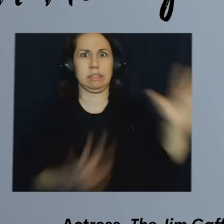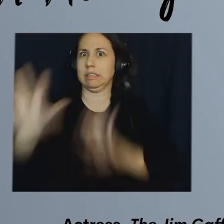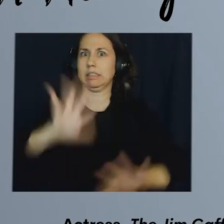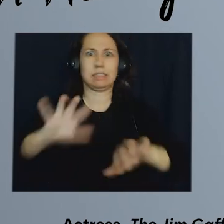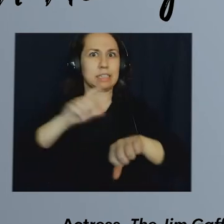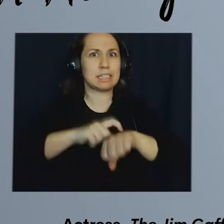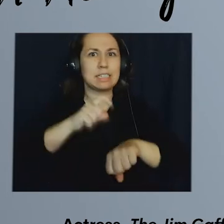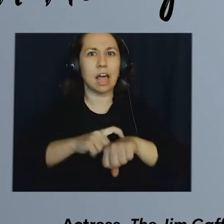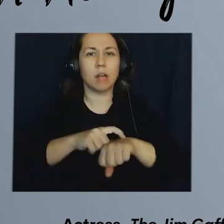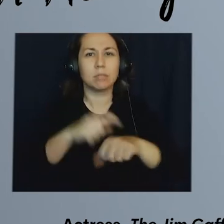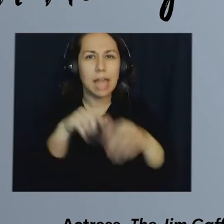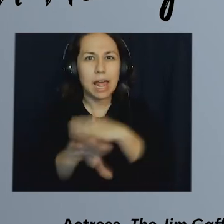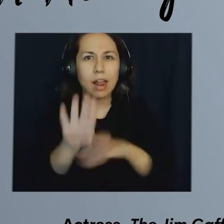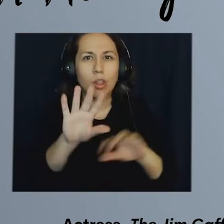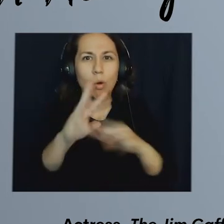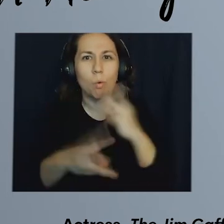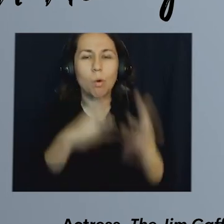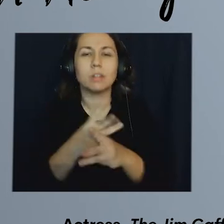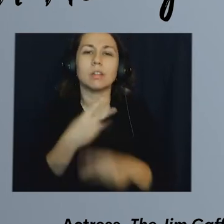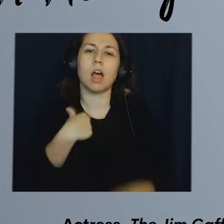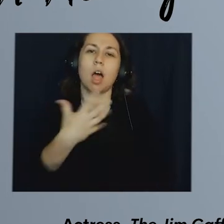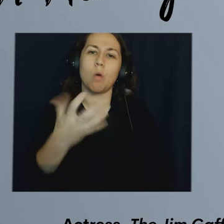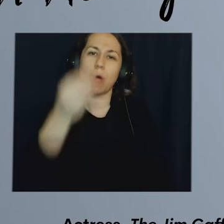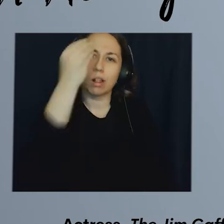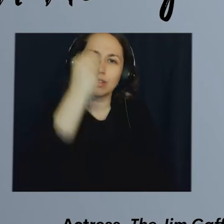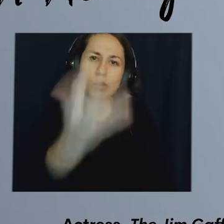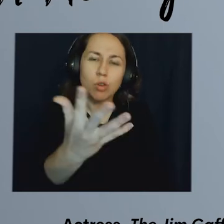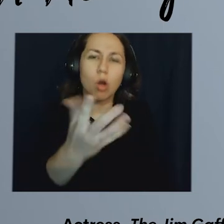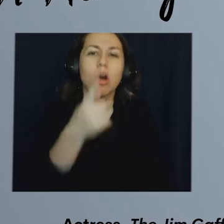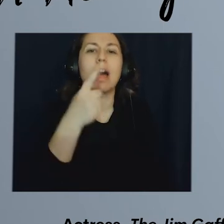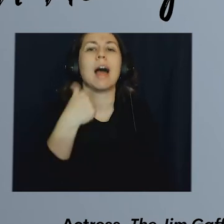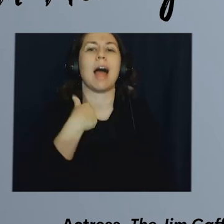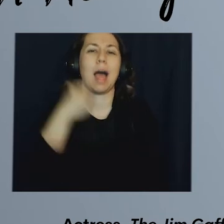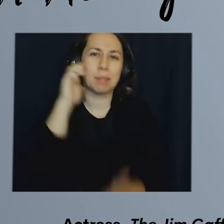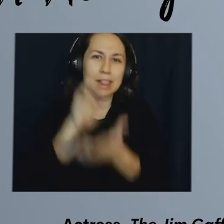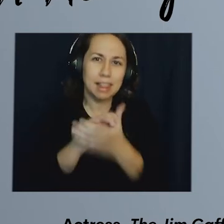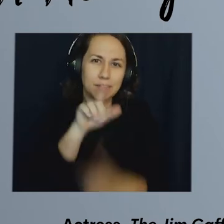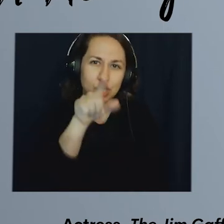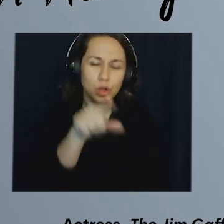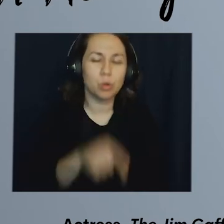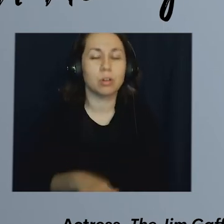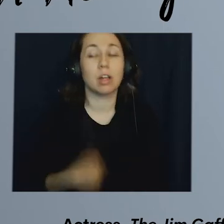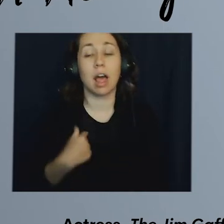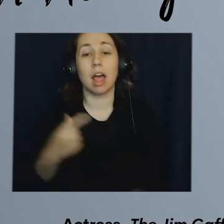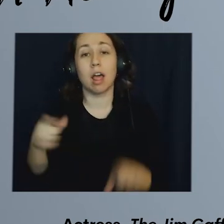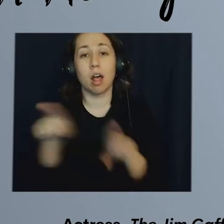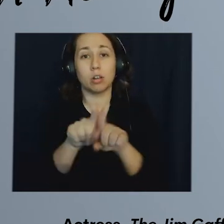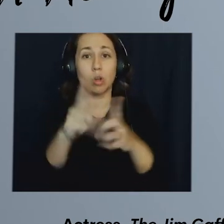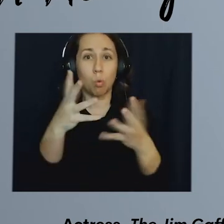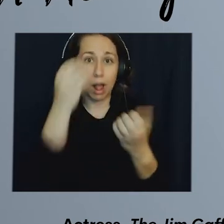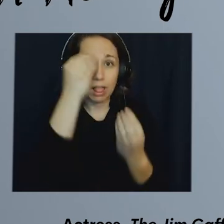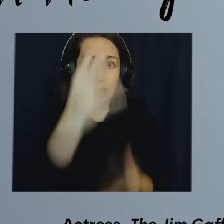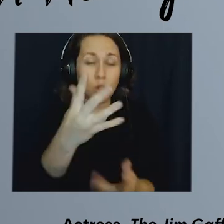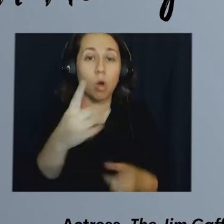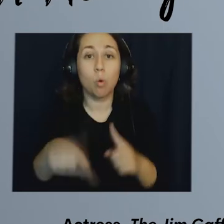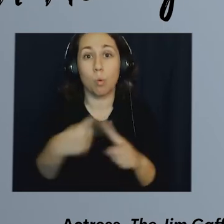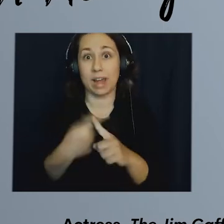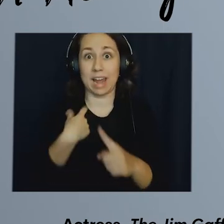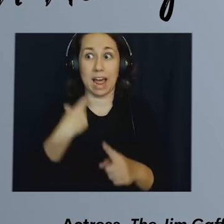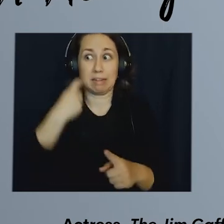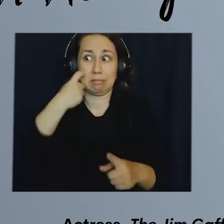para llegar al mundo y quiero que sepan que creo en ti. Quiero que sepas que cuando me gradué y tenía